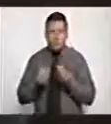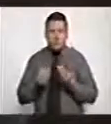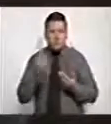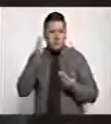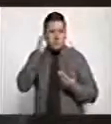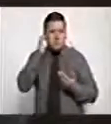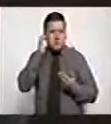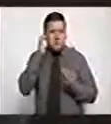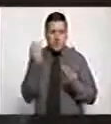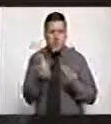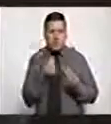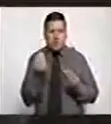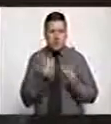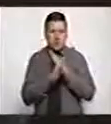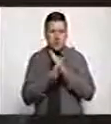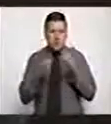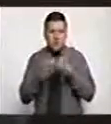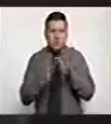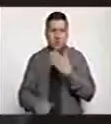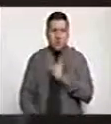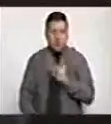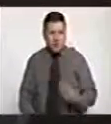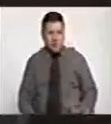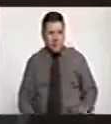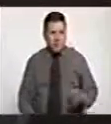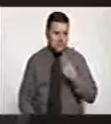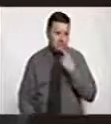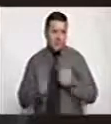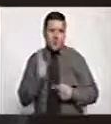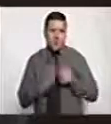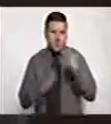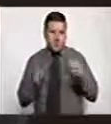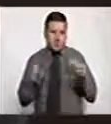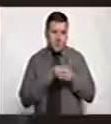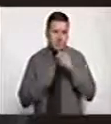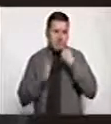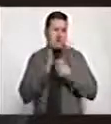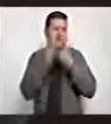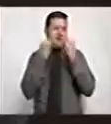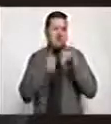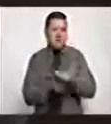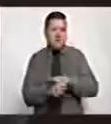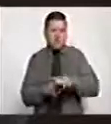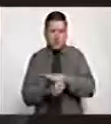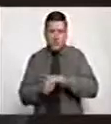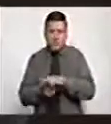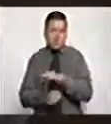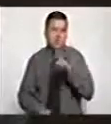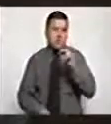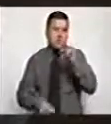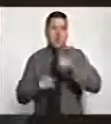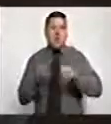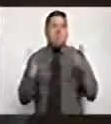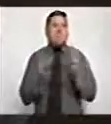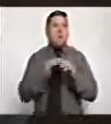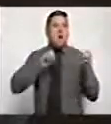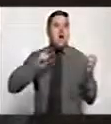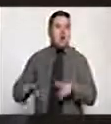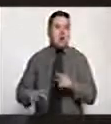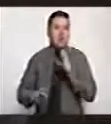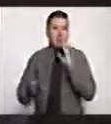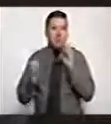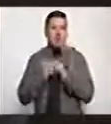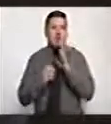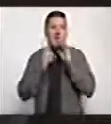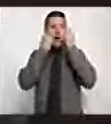se realicen los consejos de seguridad, señor presidente, y de una vez por todas se le ponga fin a esta situación. No más abandono por parte